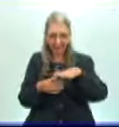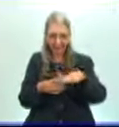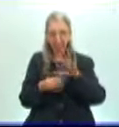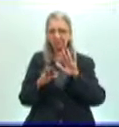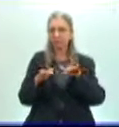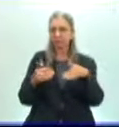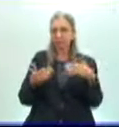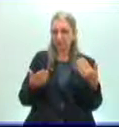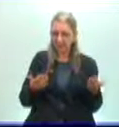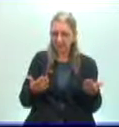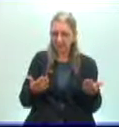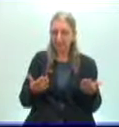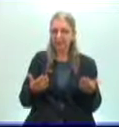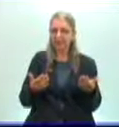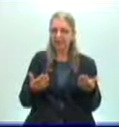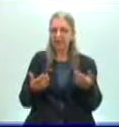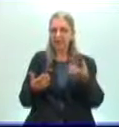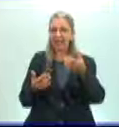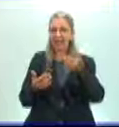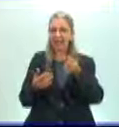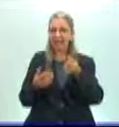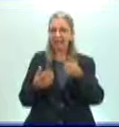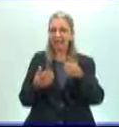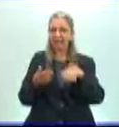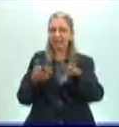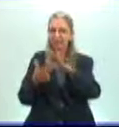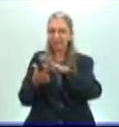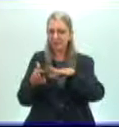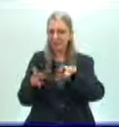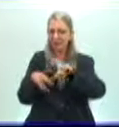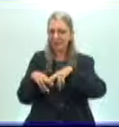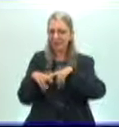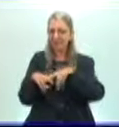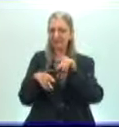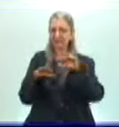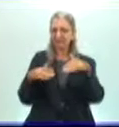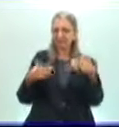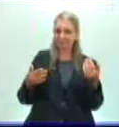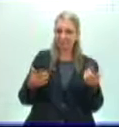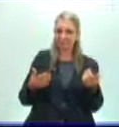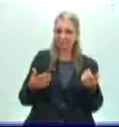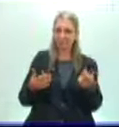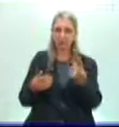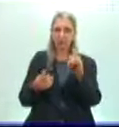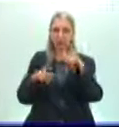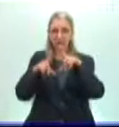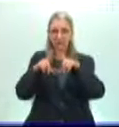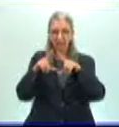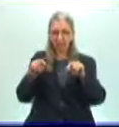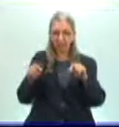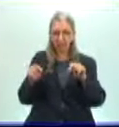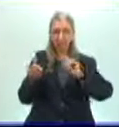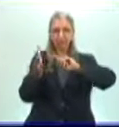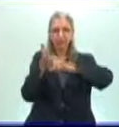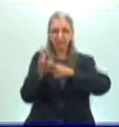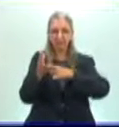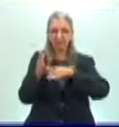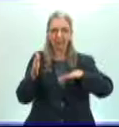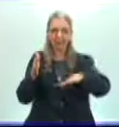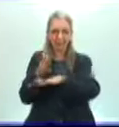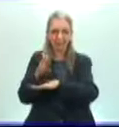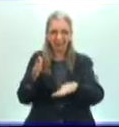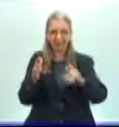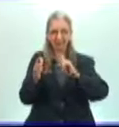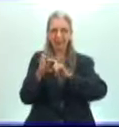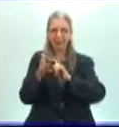teníamos anteriormente para calcular, ¿no?, el área sombreada. Recordemos que el área se puede calcular de un triángulo multiplicando base por altura